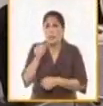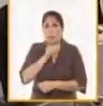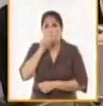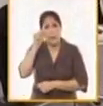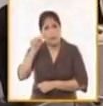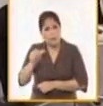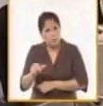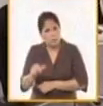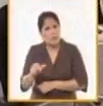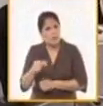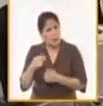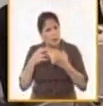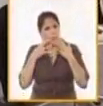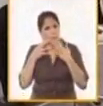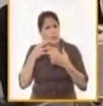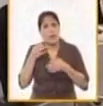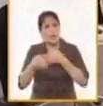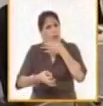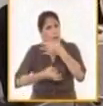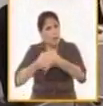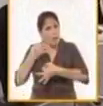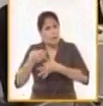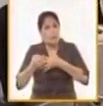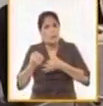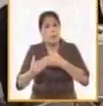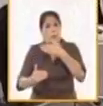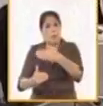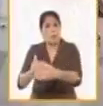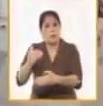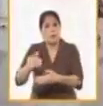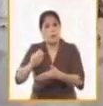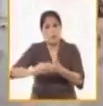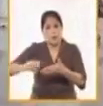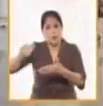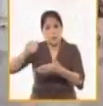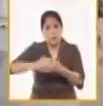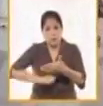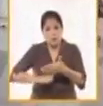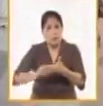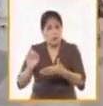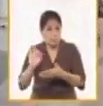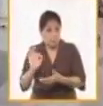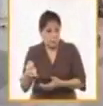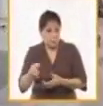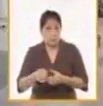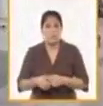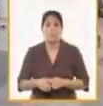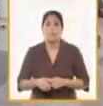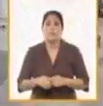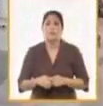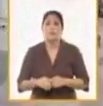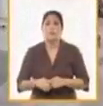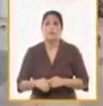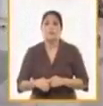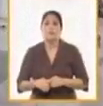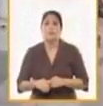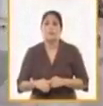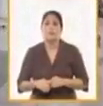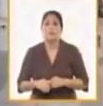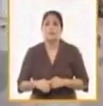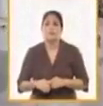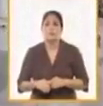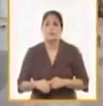occidental, por usar ese término, aunque bueno, nosotros somos también occidentales, pero bueno, como concepto político se entiende,